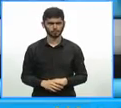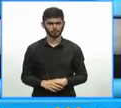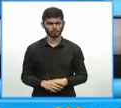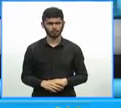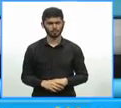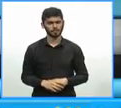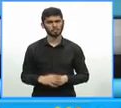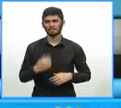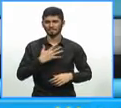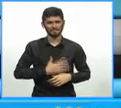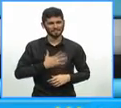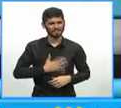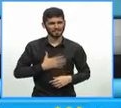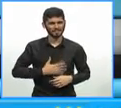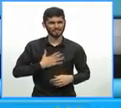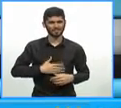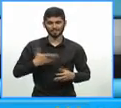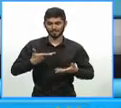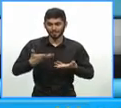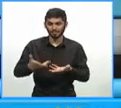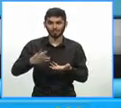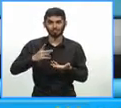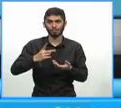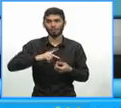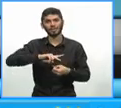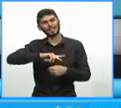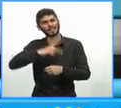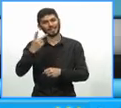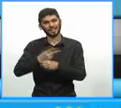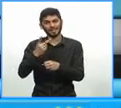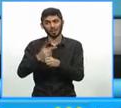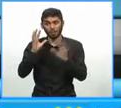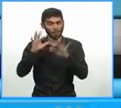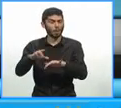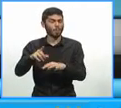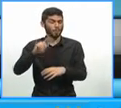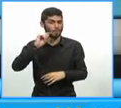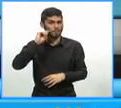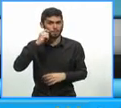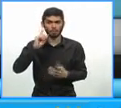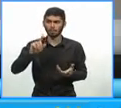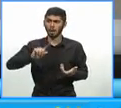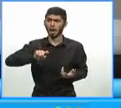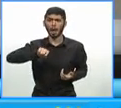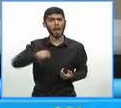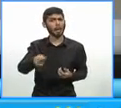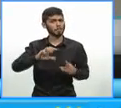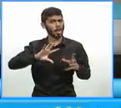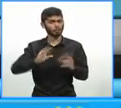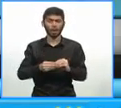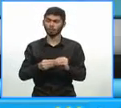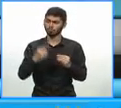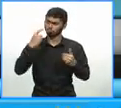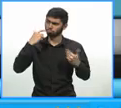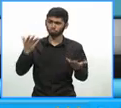Muy contento que nos tengan en cuenta en el segundo evento y bueno, demostrarle a la gente lo que es el esgrima adaptada para que conozcan